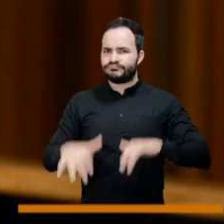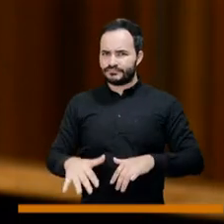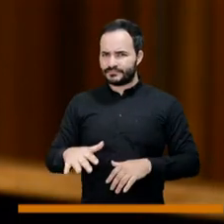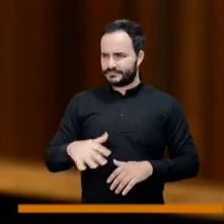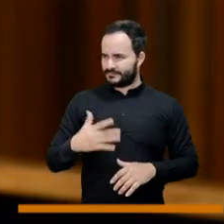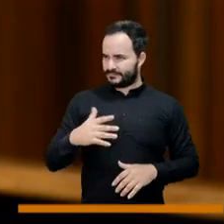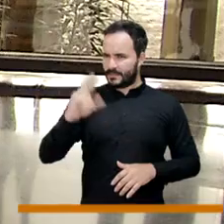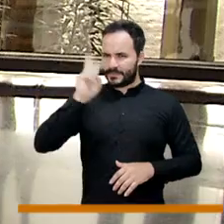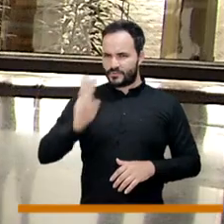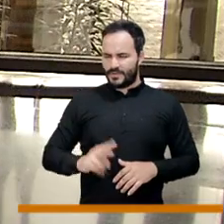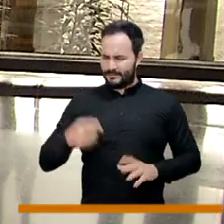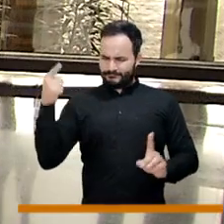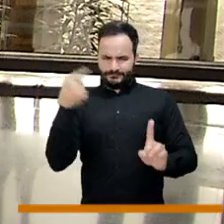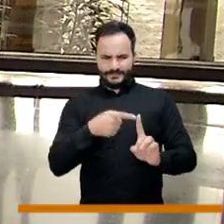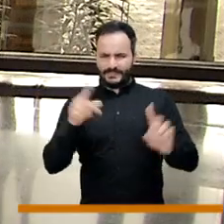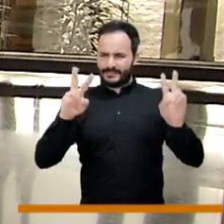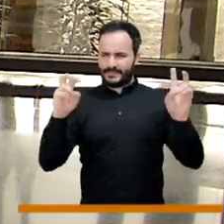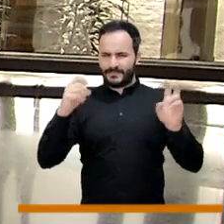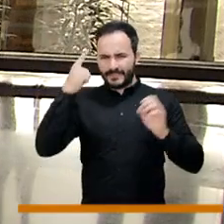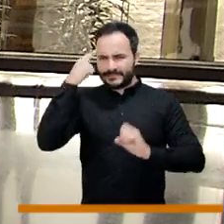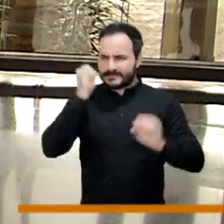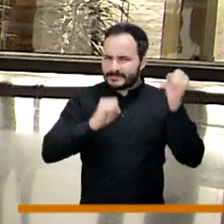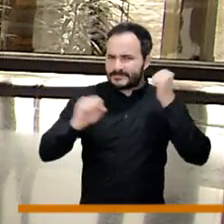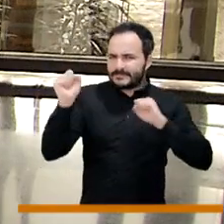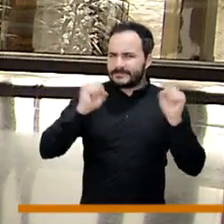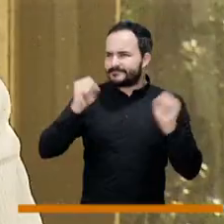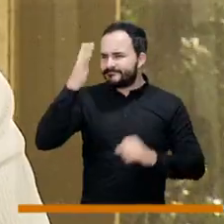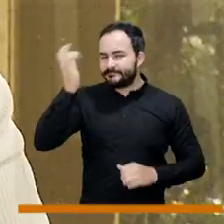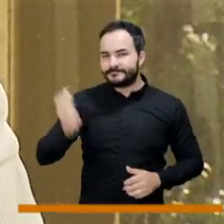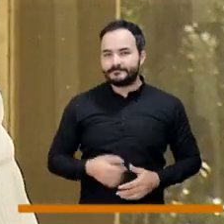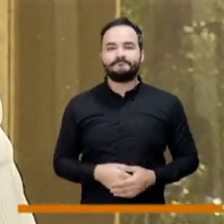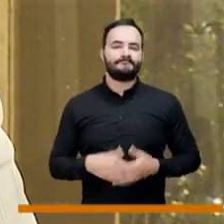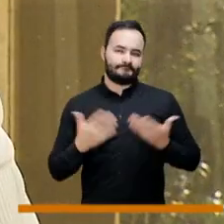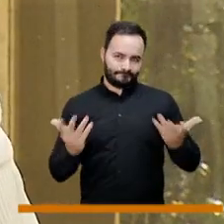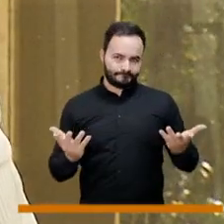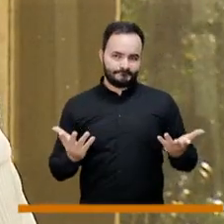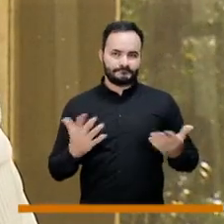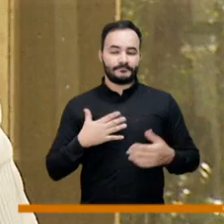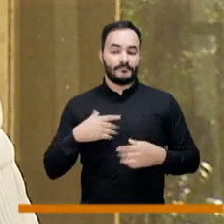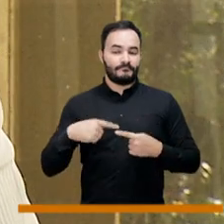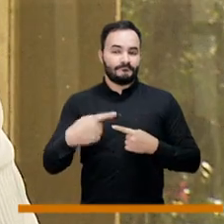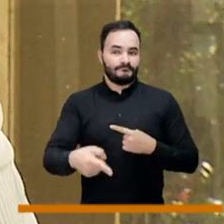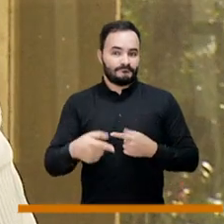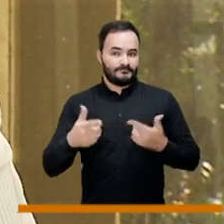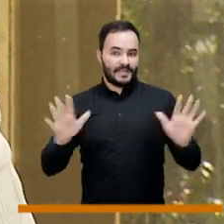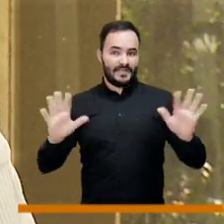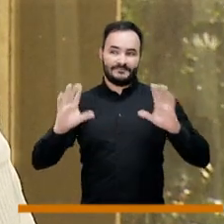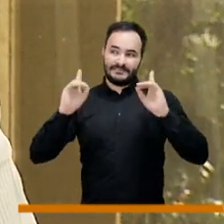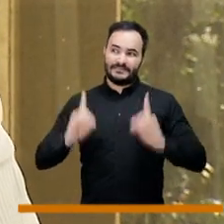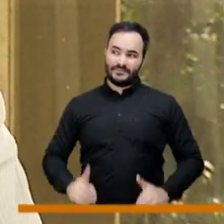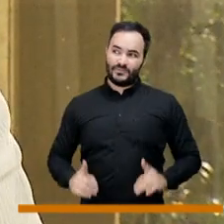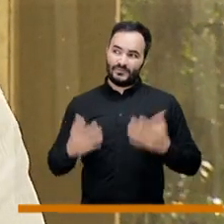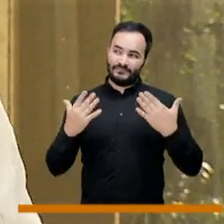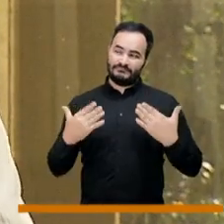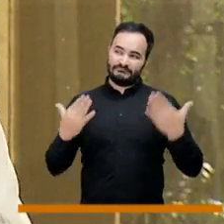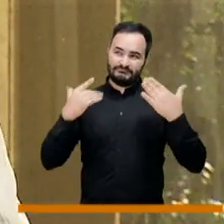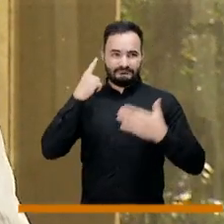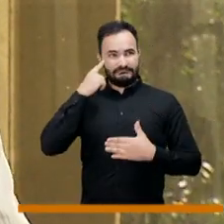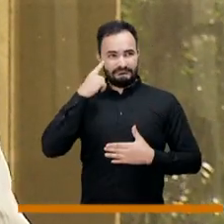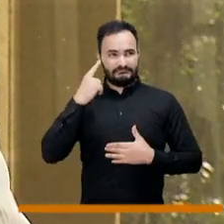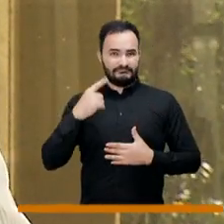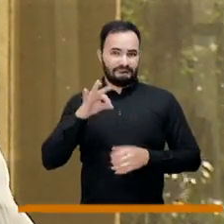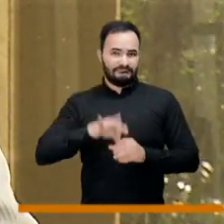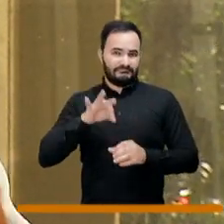migración venezolana? Bueno, Caterine, como estamos a puertas de tomar una decisión tan importante para nuestro país, yo quería